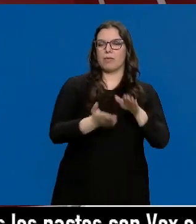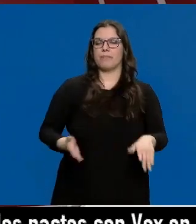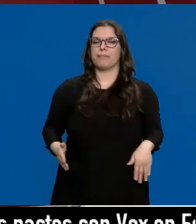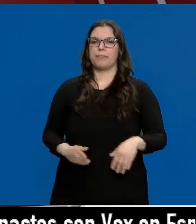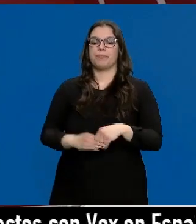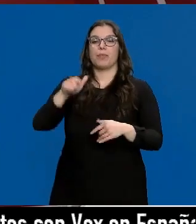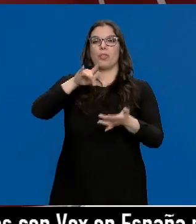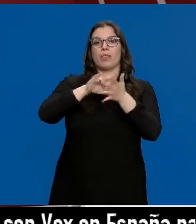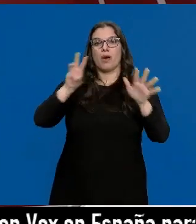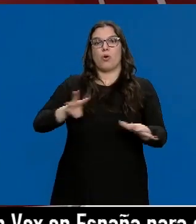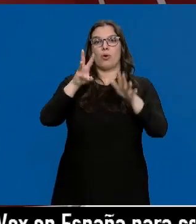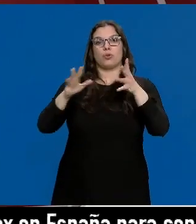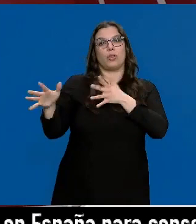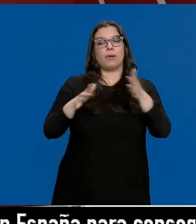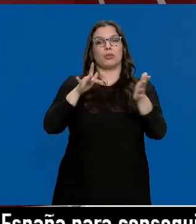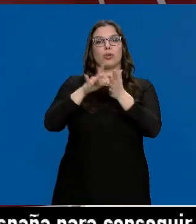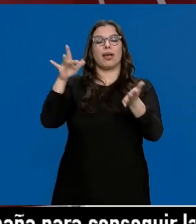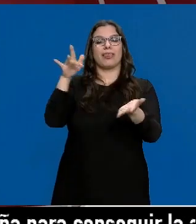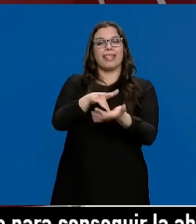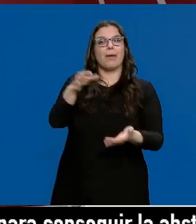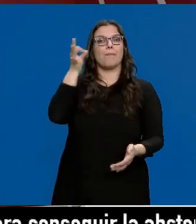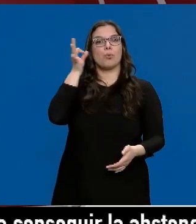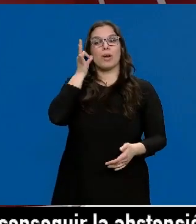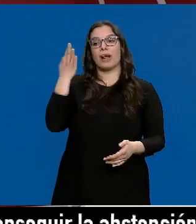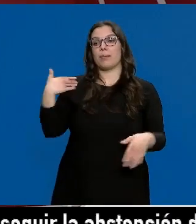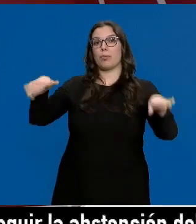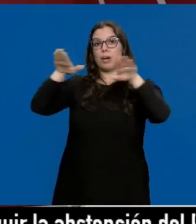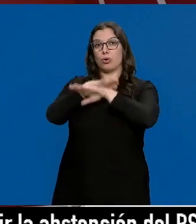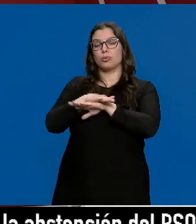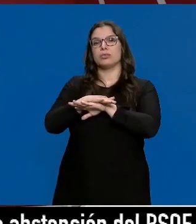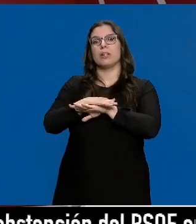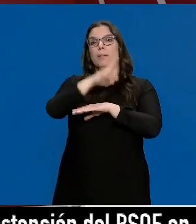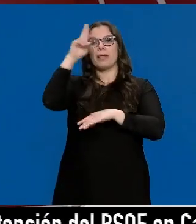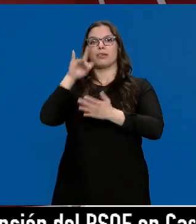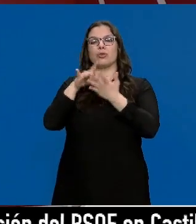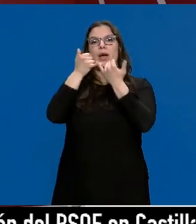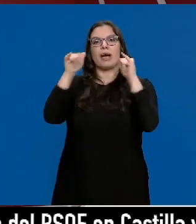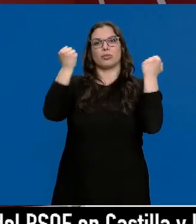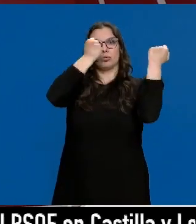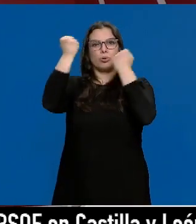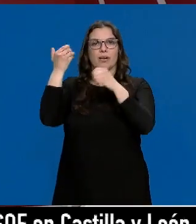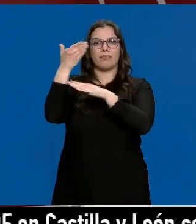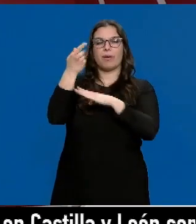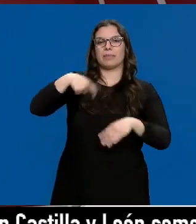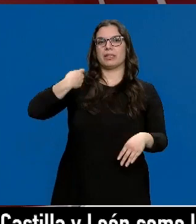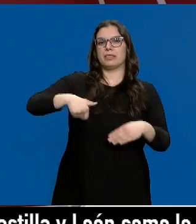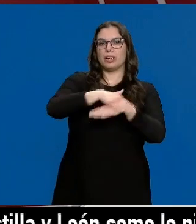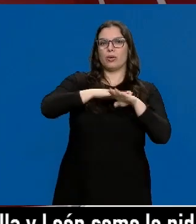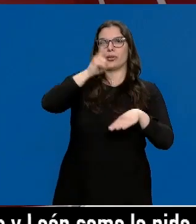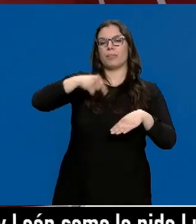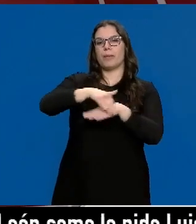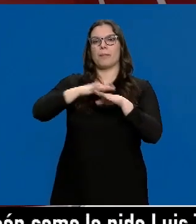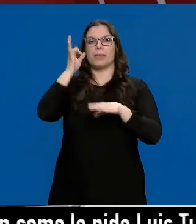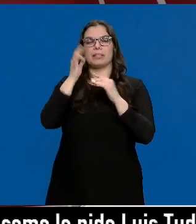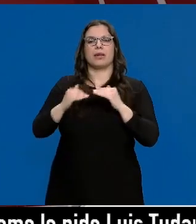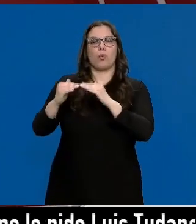8 de marzo, se celebra el Día de la Mujer. Anoche, Madrid acogió el acto institucional al que asistieron el presidente del Gobierno y la ministra